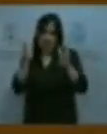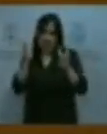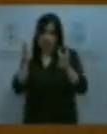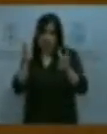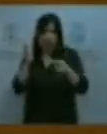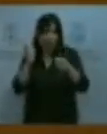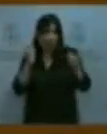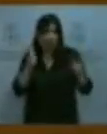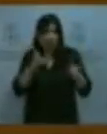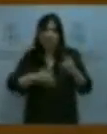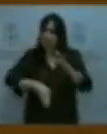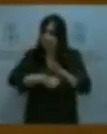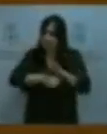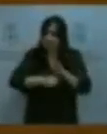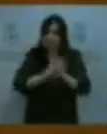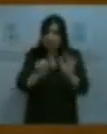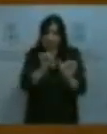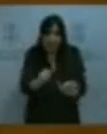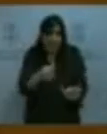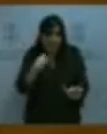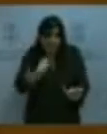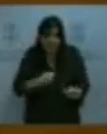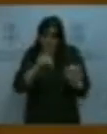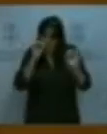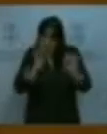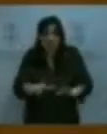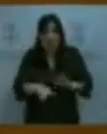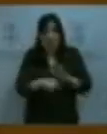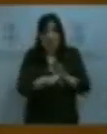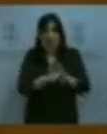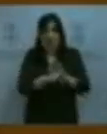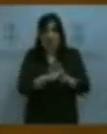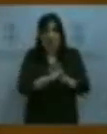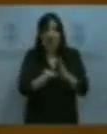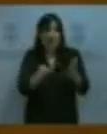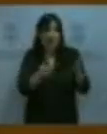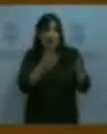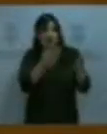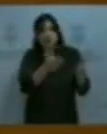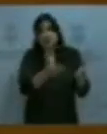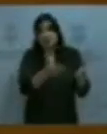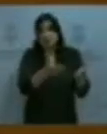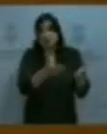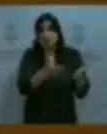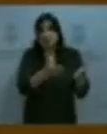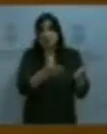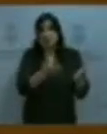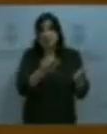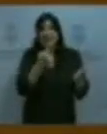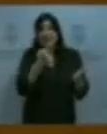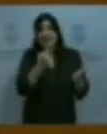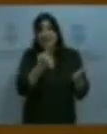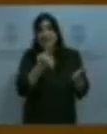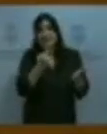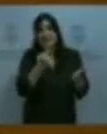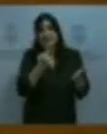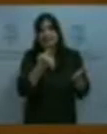palabras, y supongo que le llamarán asimetría amable. Ya sabe,